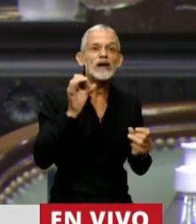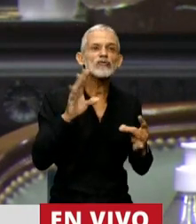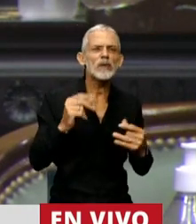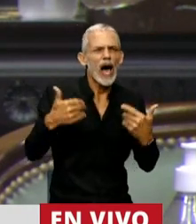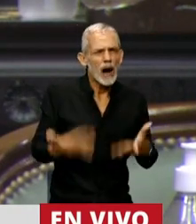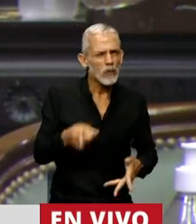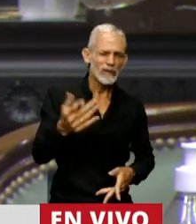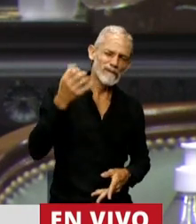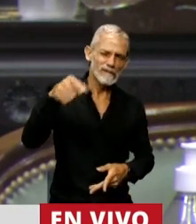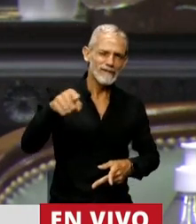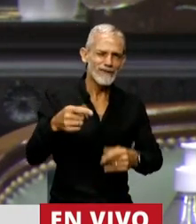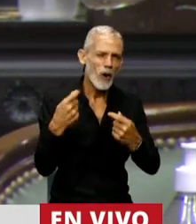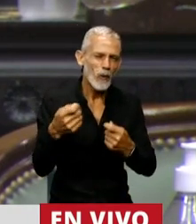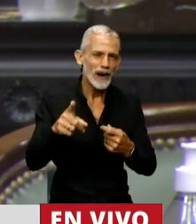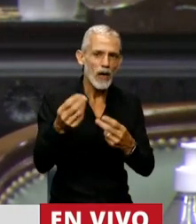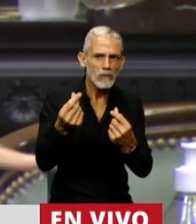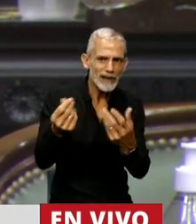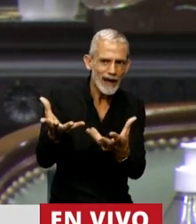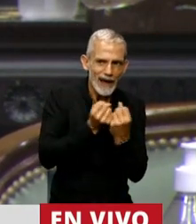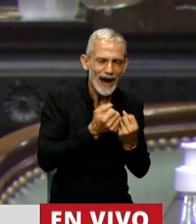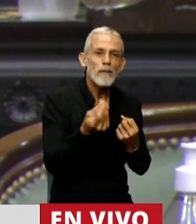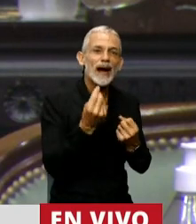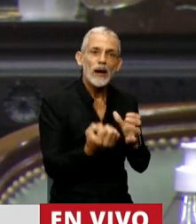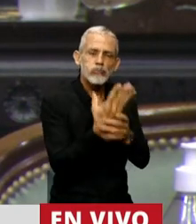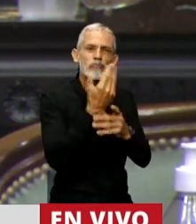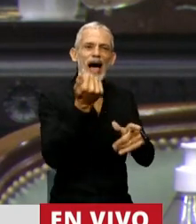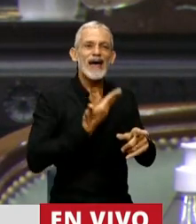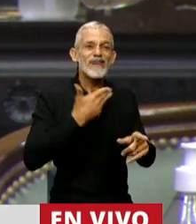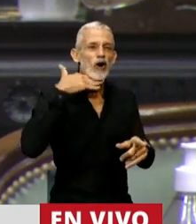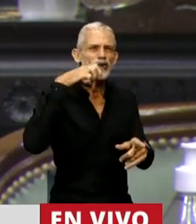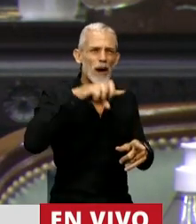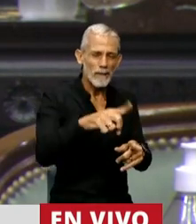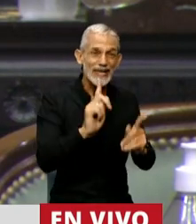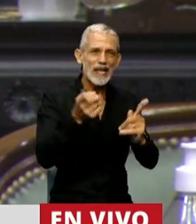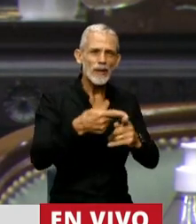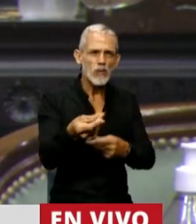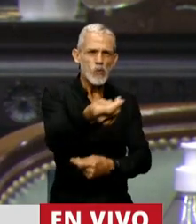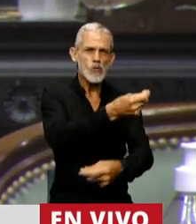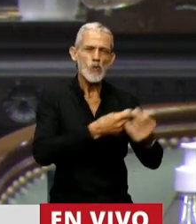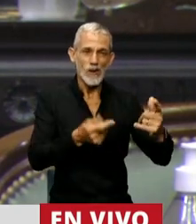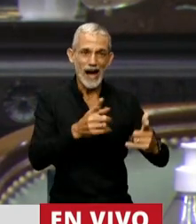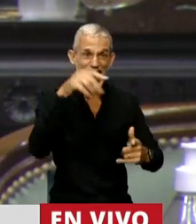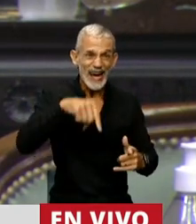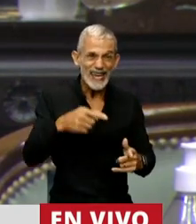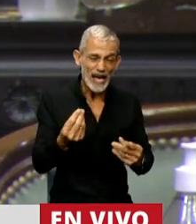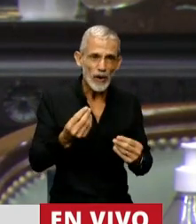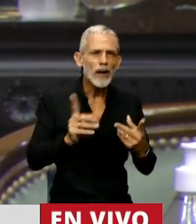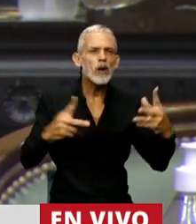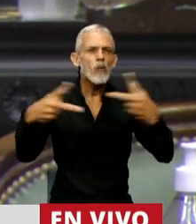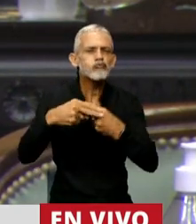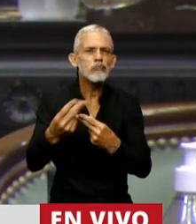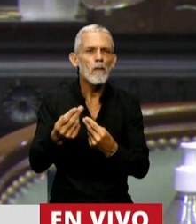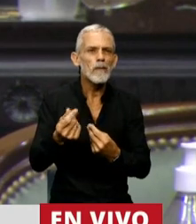los jubilados, sacarles sus recursos para crear las AFJP y un mercado de capitales. Y ahora lo hacen para